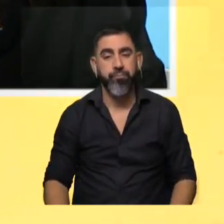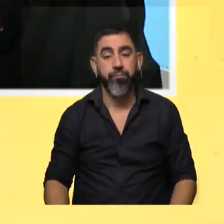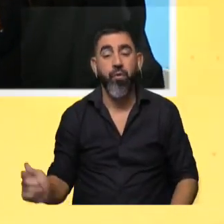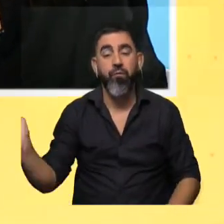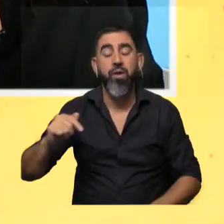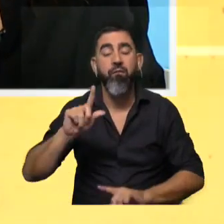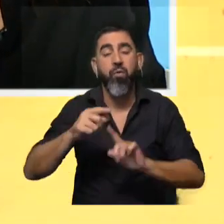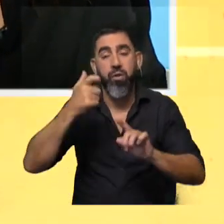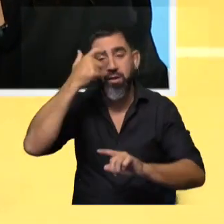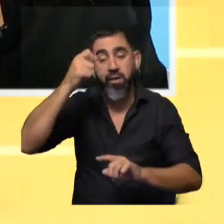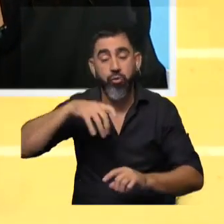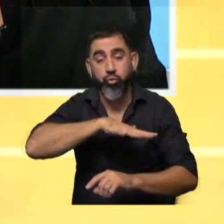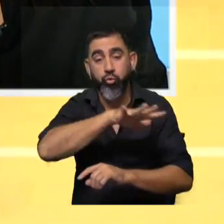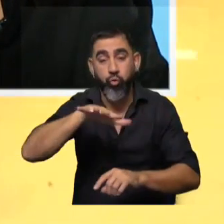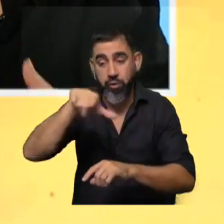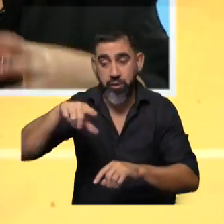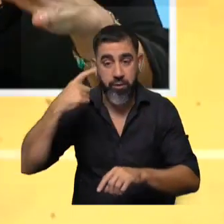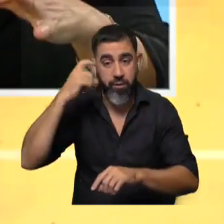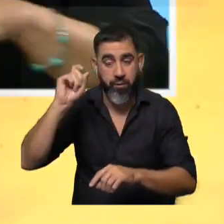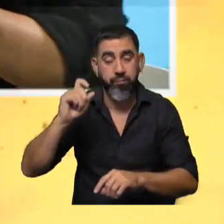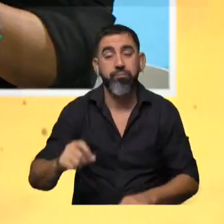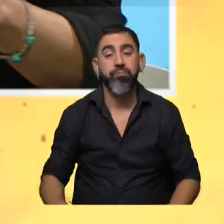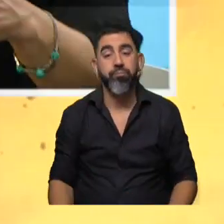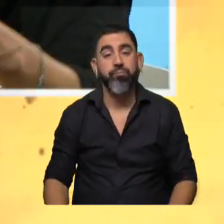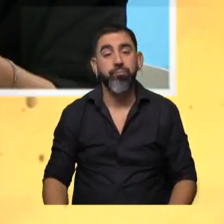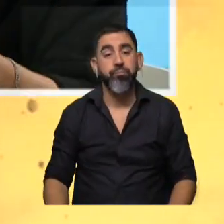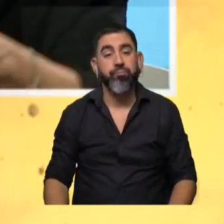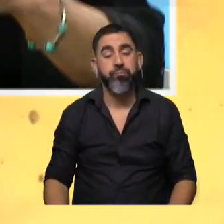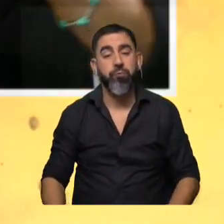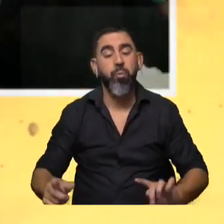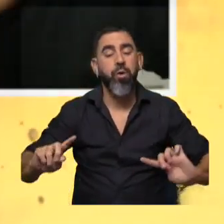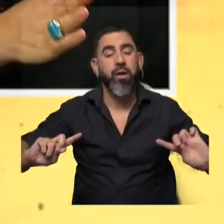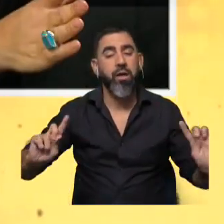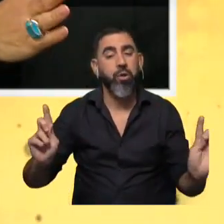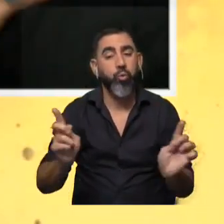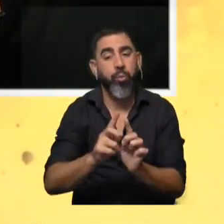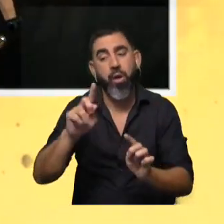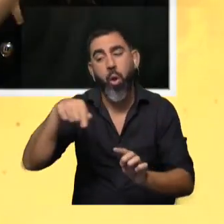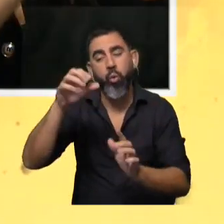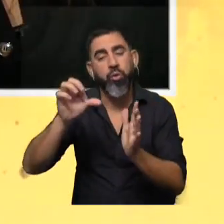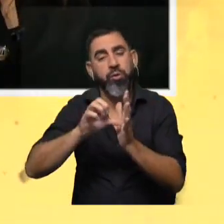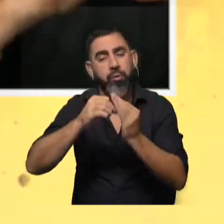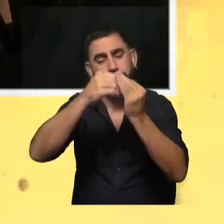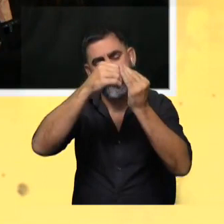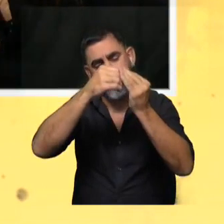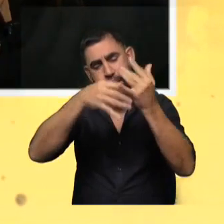Facultad de Ciencias Sociales. Pero es eso, es como tratar de sintetizar, mientras que el otro sistema es